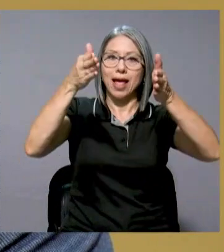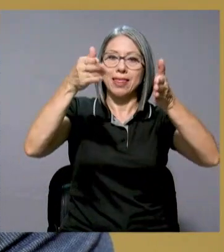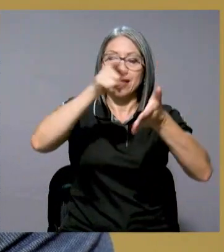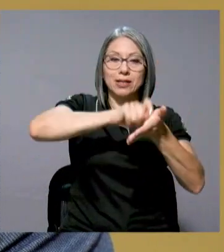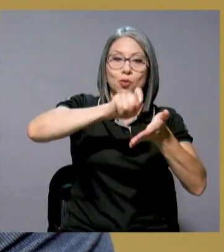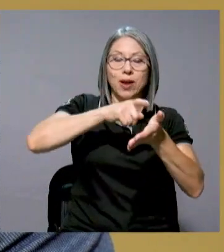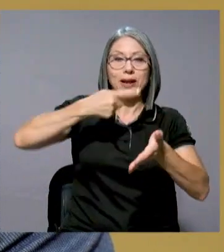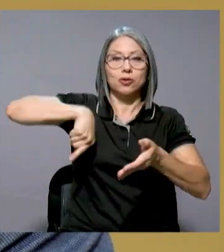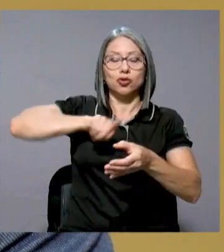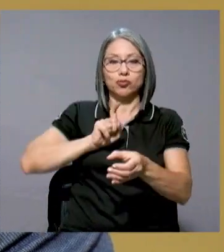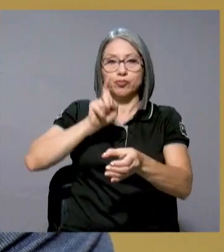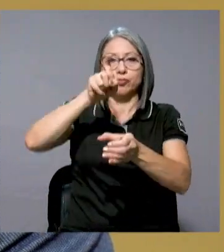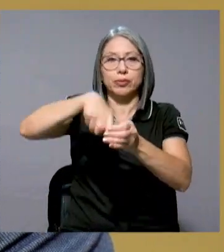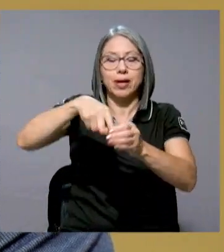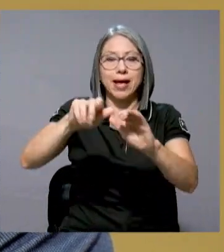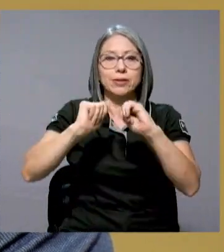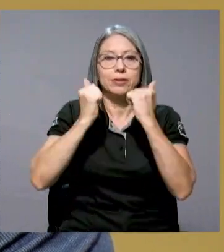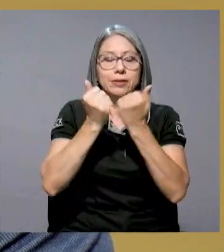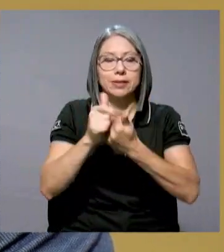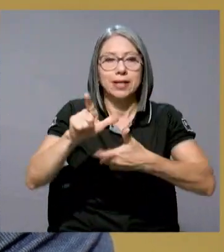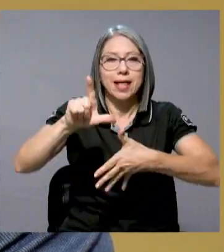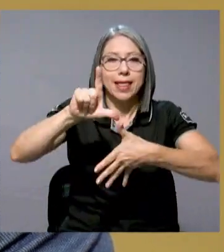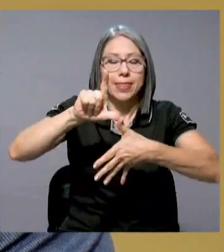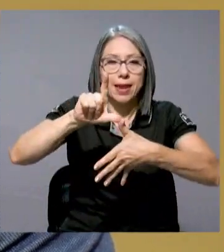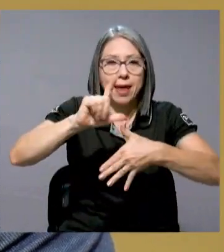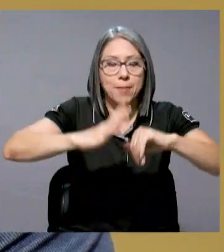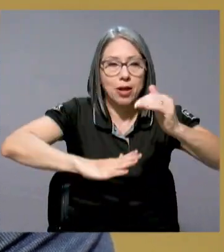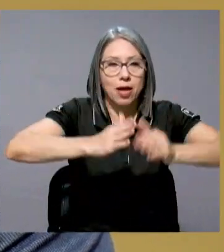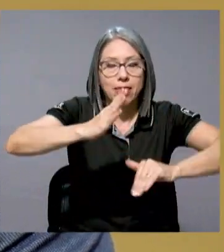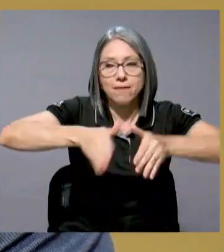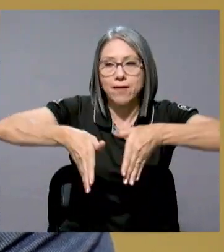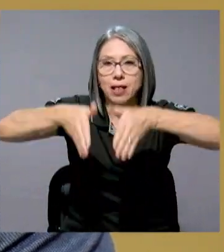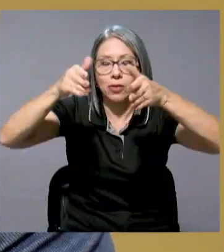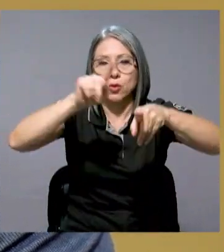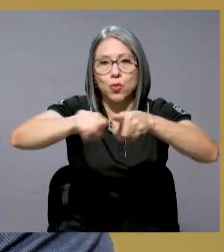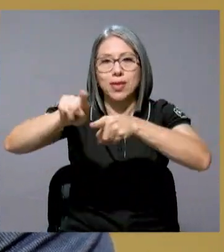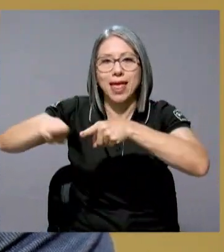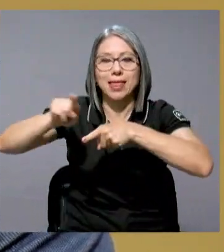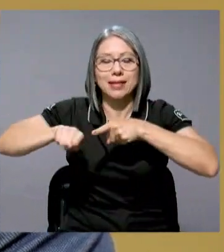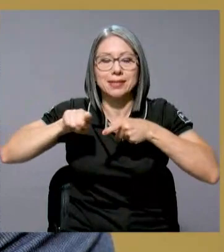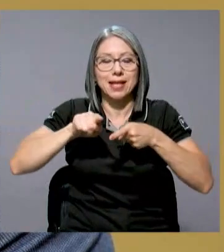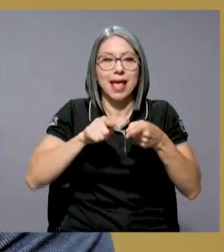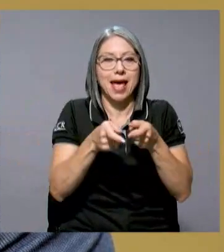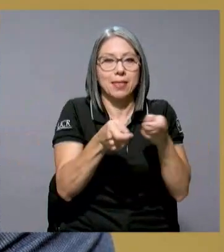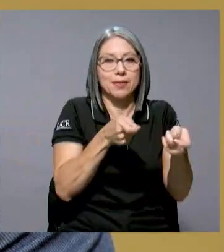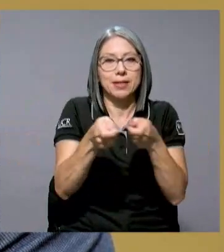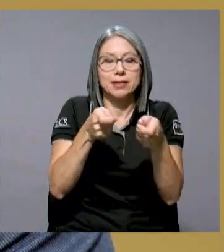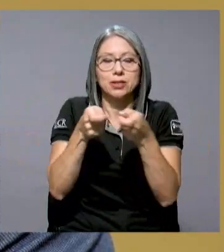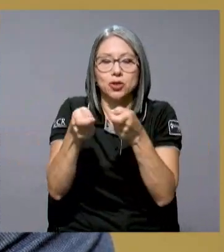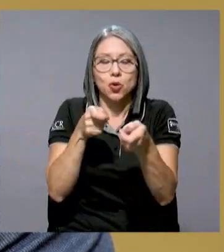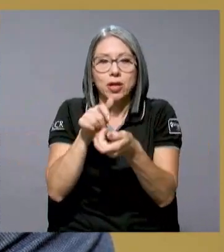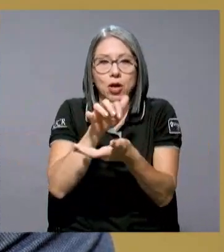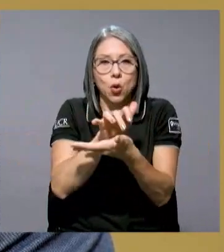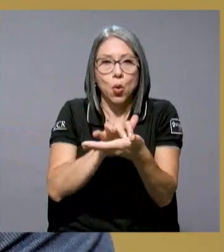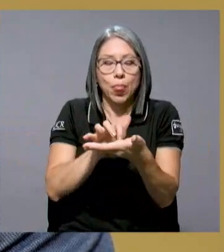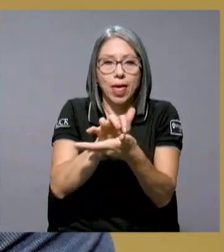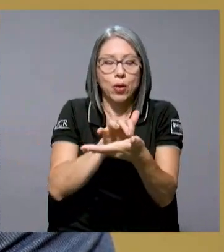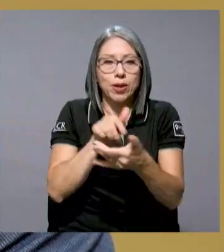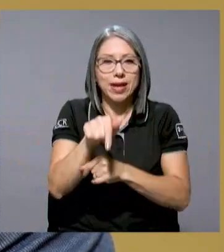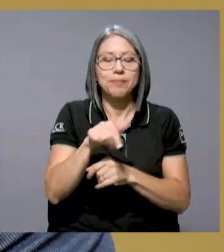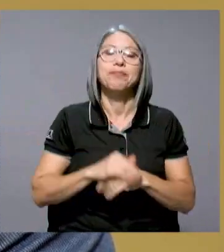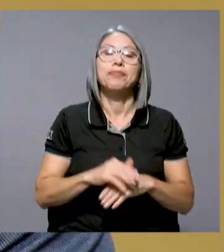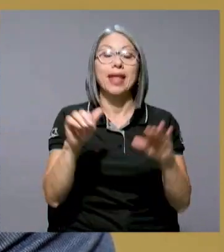a la Asociación Latinoamericana de Facultades de Administración y Contaduría. Esta